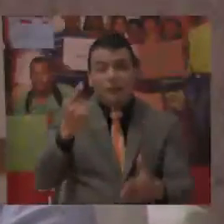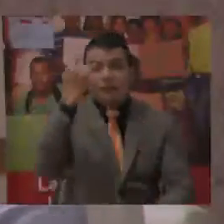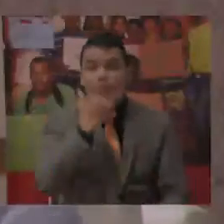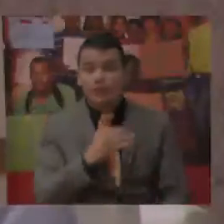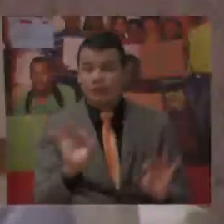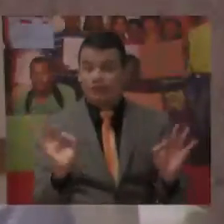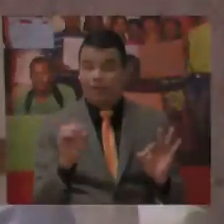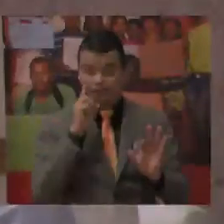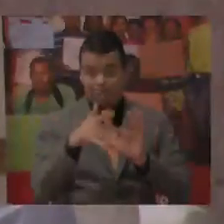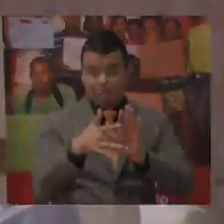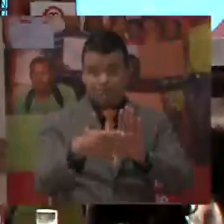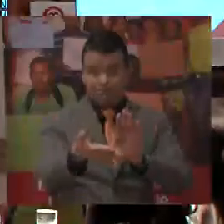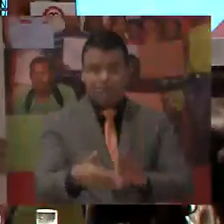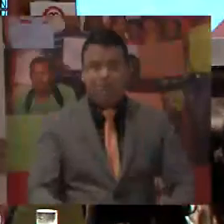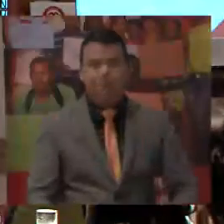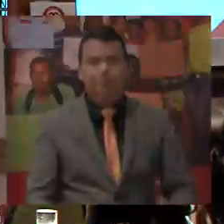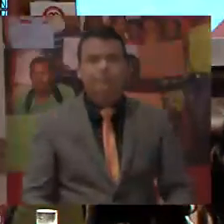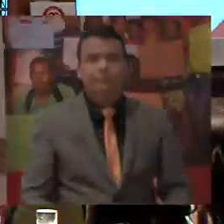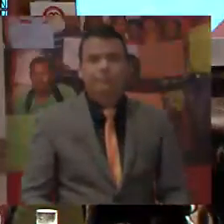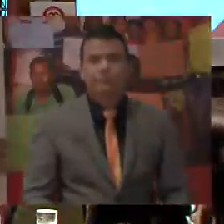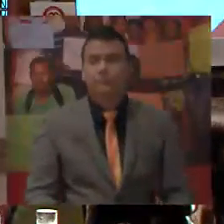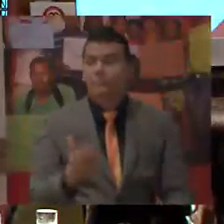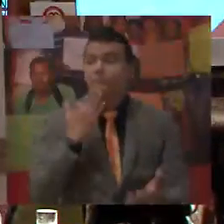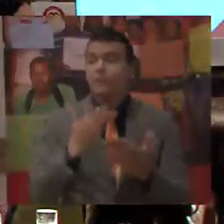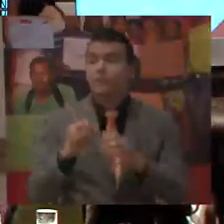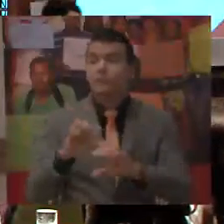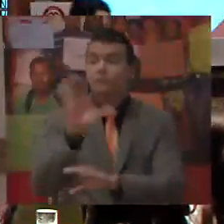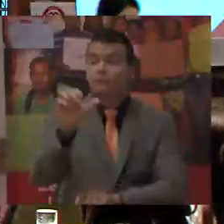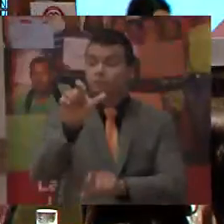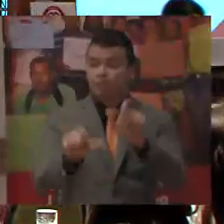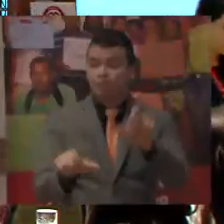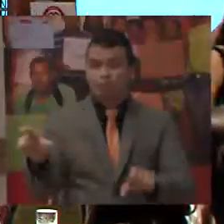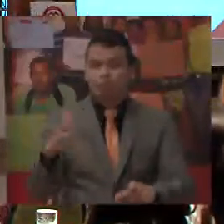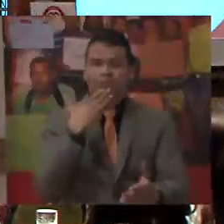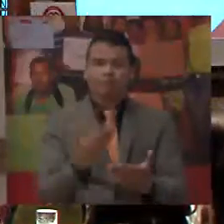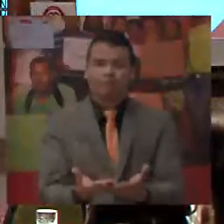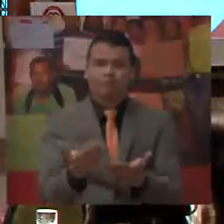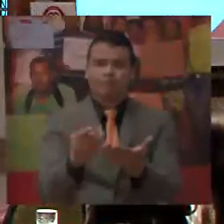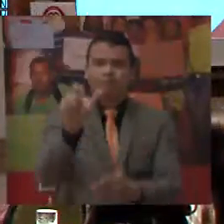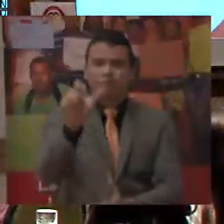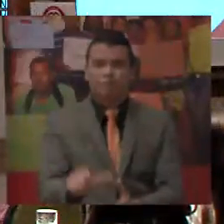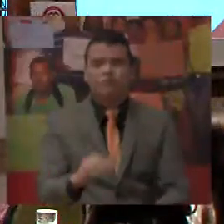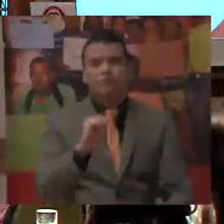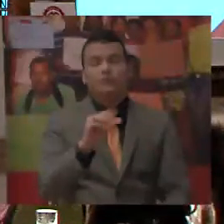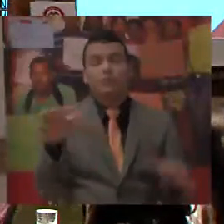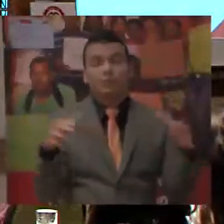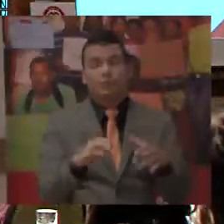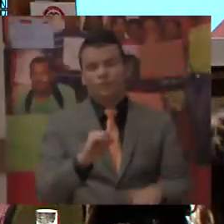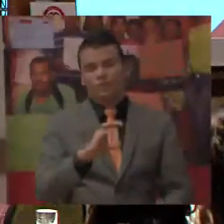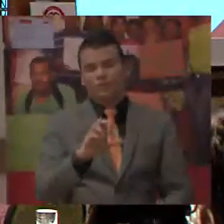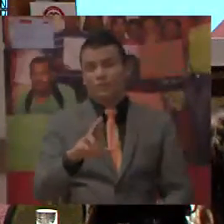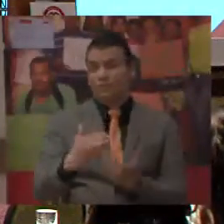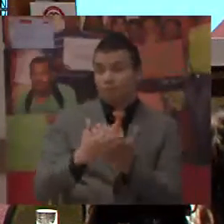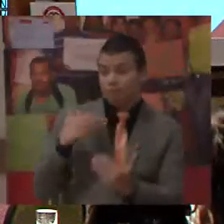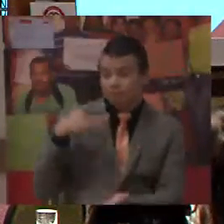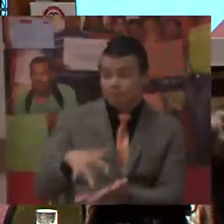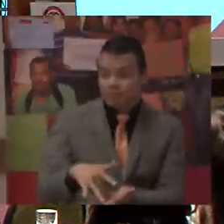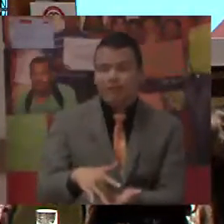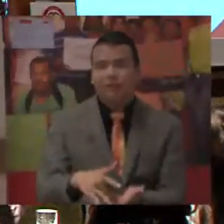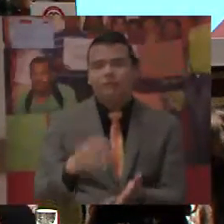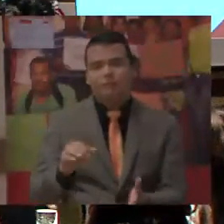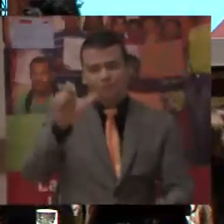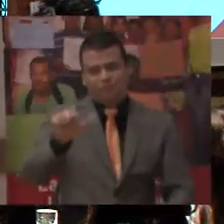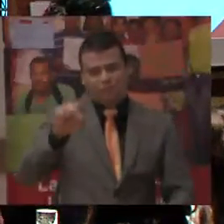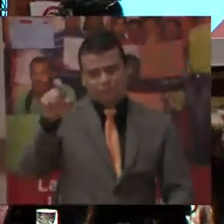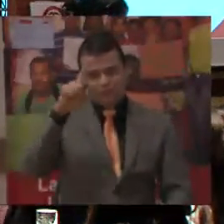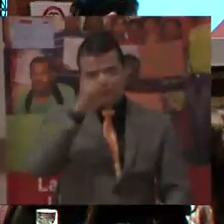equivocarnos. Muy buenos días a todas y a todos. Muchísimas gracias a la ACR por esta invitación. La